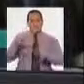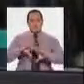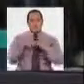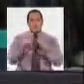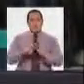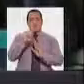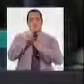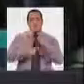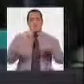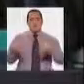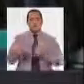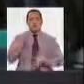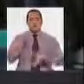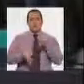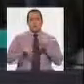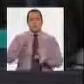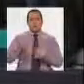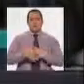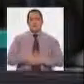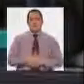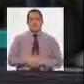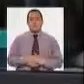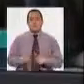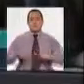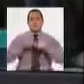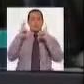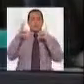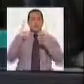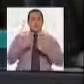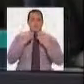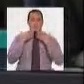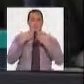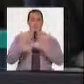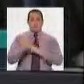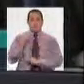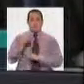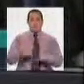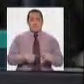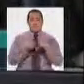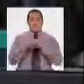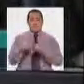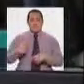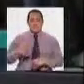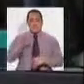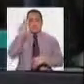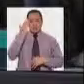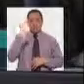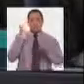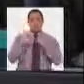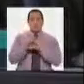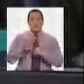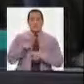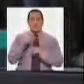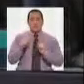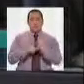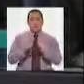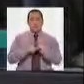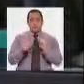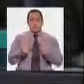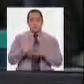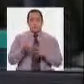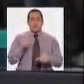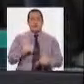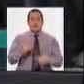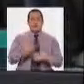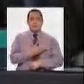las resoluciones del Poder Judicial. En un tema muy doloroso que ustedes conocen, como es el caso de su hermano, que involucra a su hermano